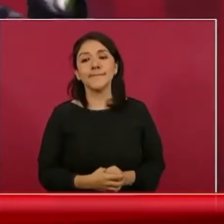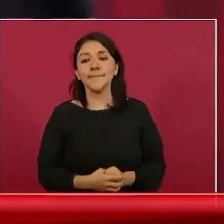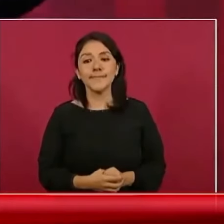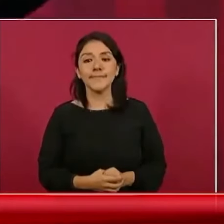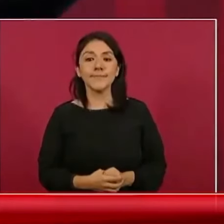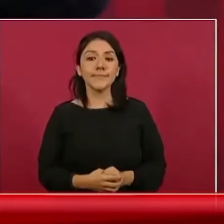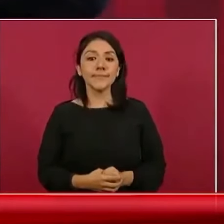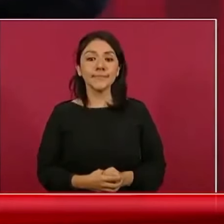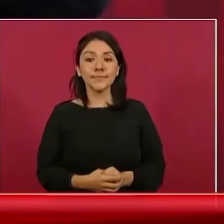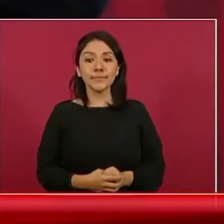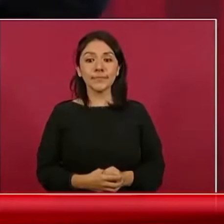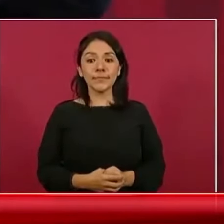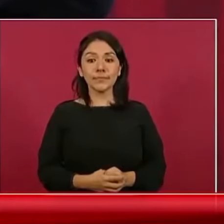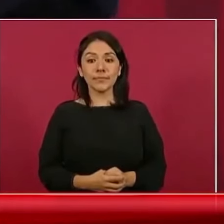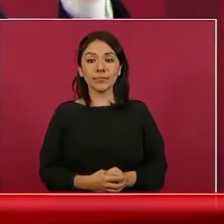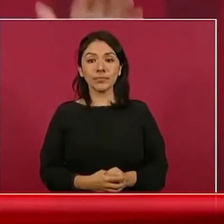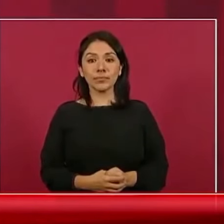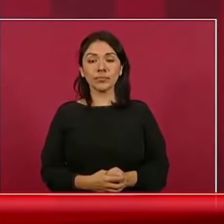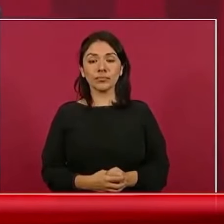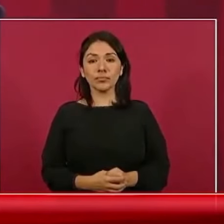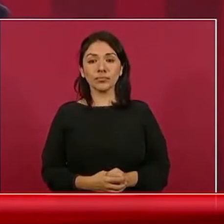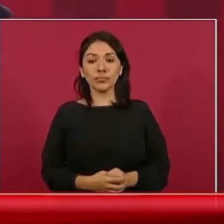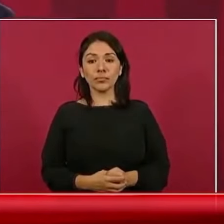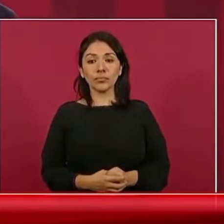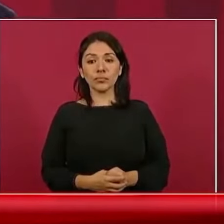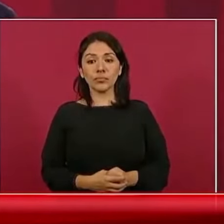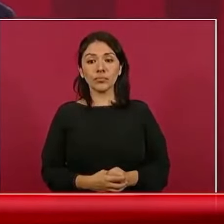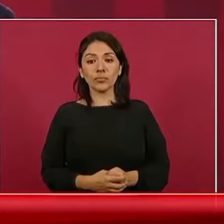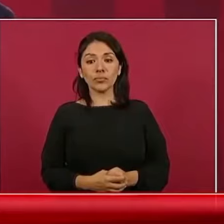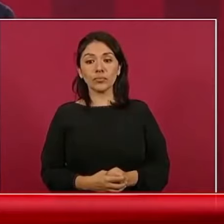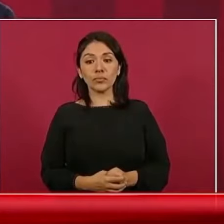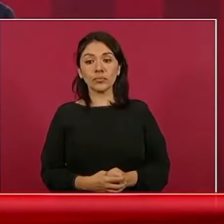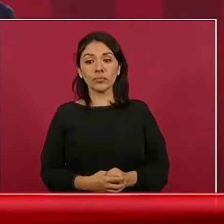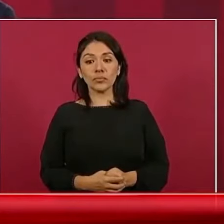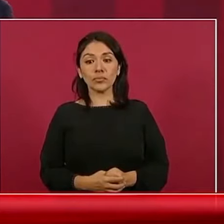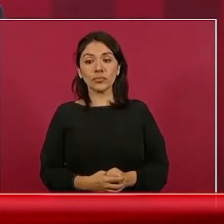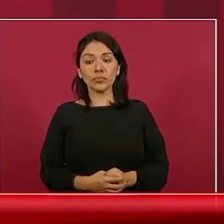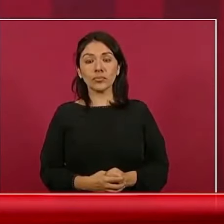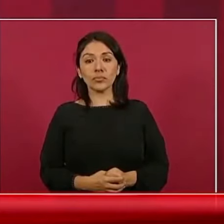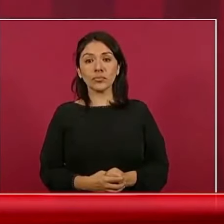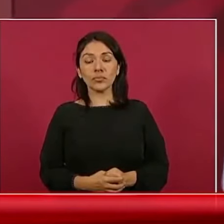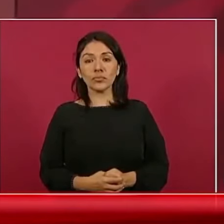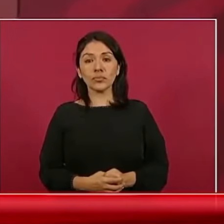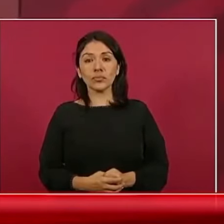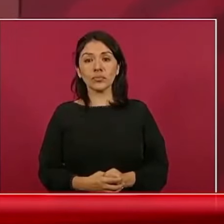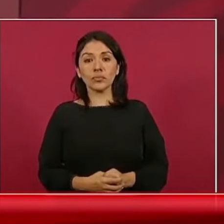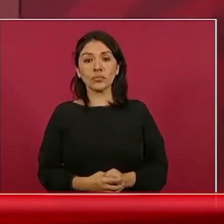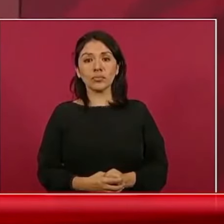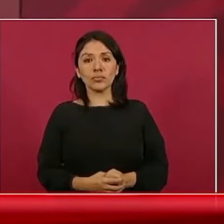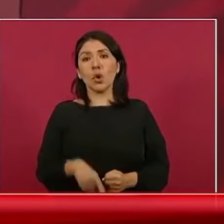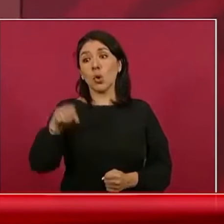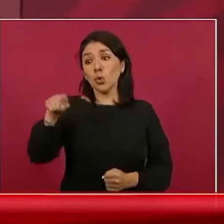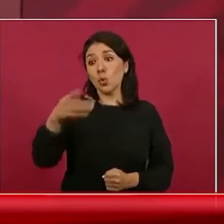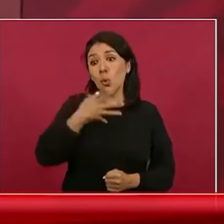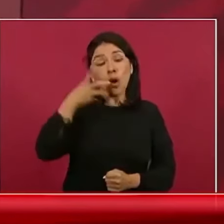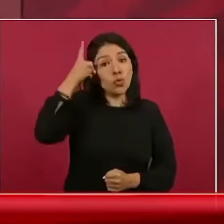aunque porque este tengas oxxos